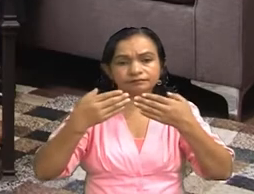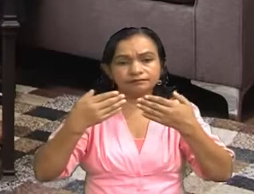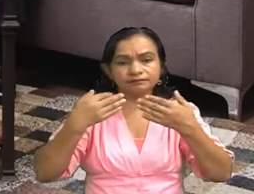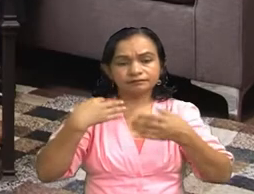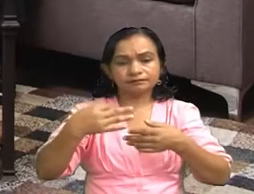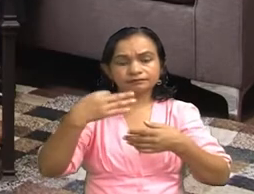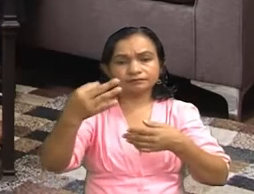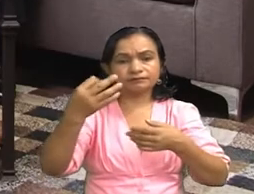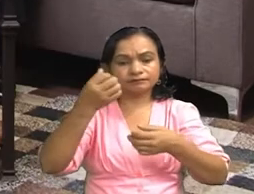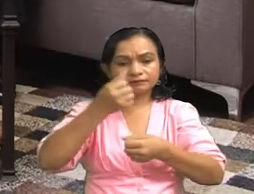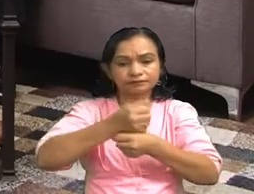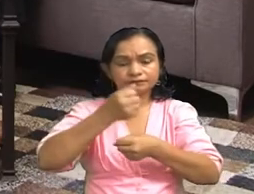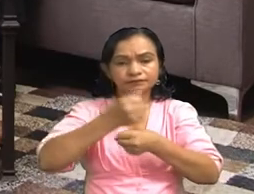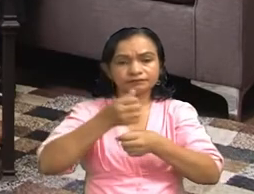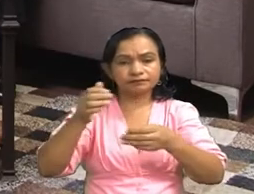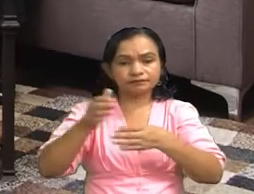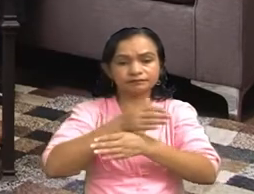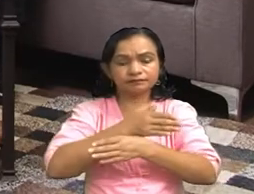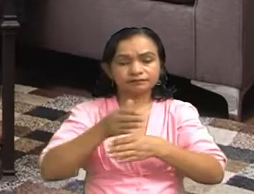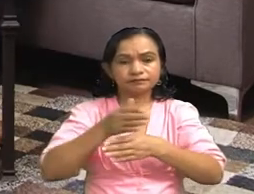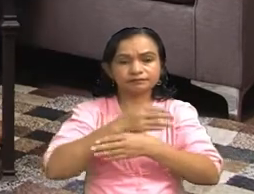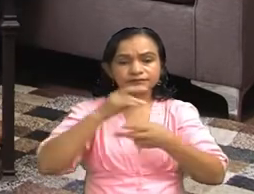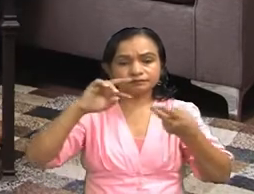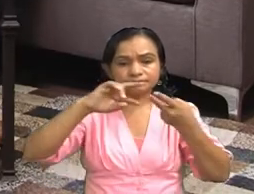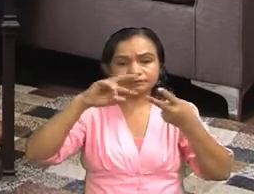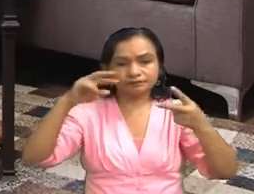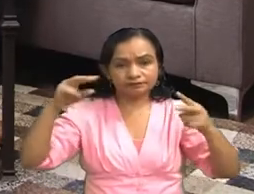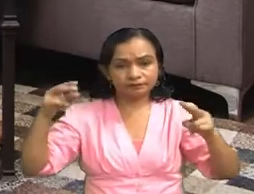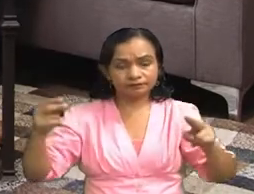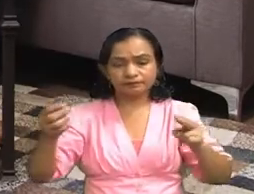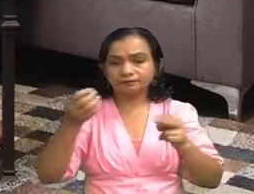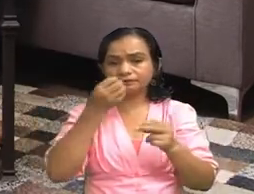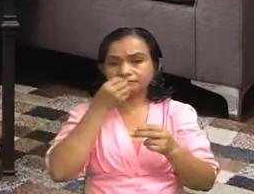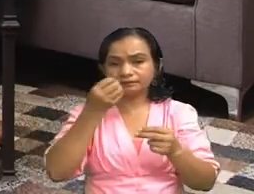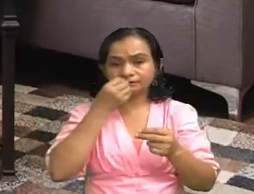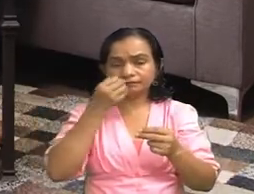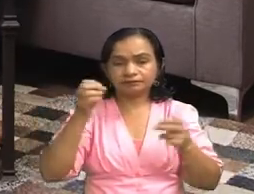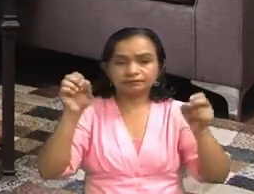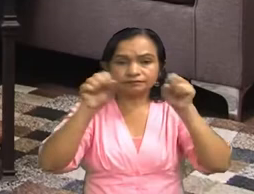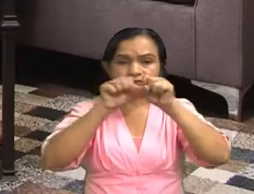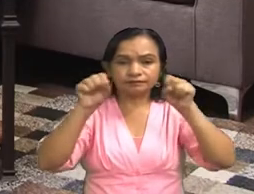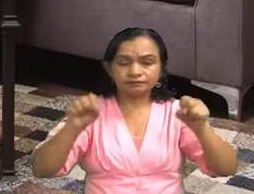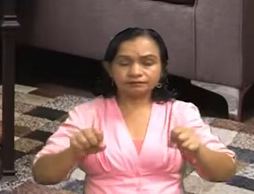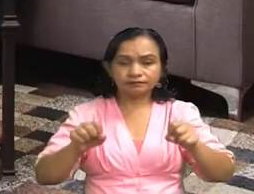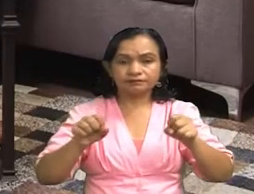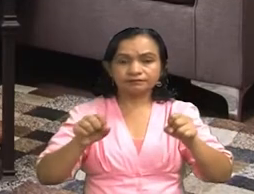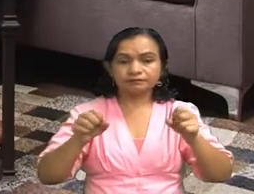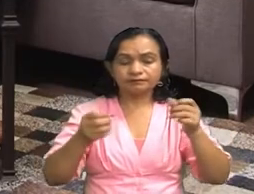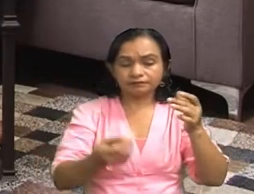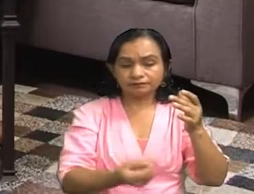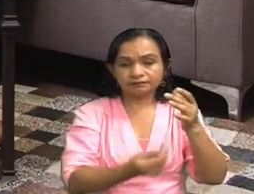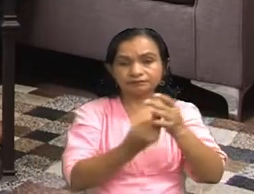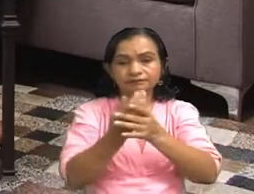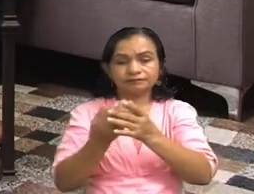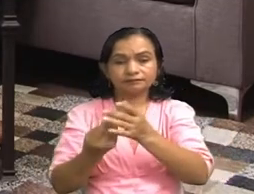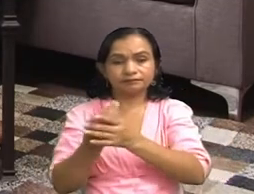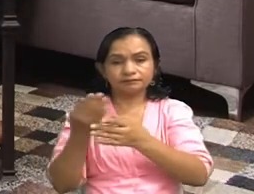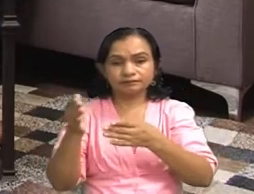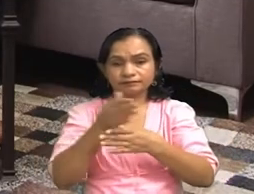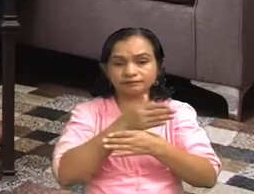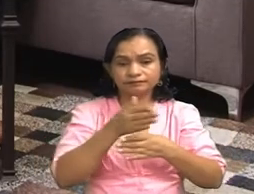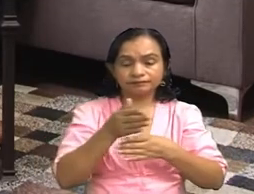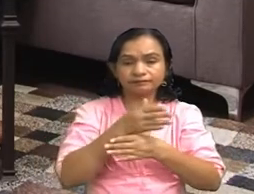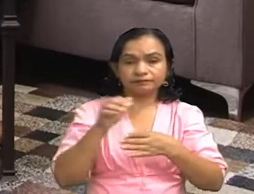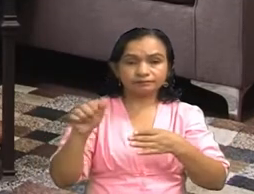trabajo variado, mejora genética, mejora en la alimentación, capacitación para nuestros pequeños y medianos productores, que son los